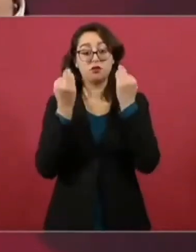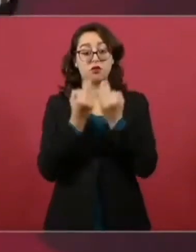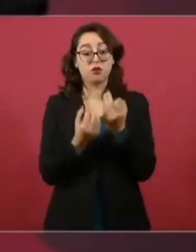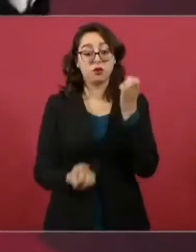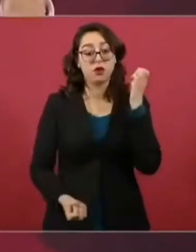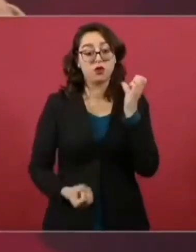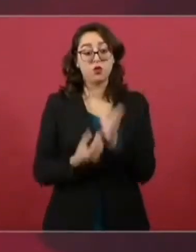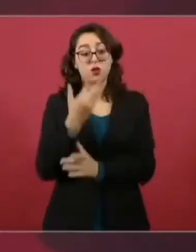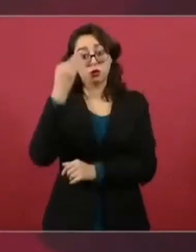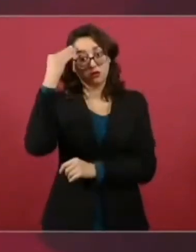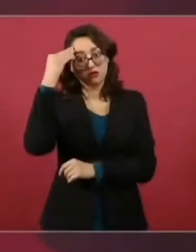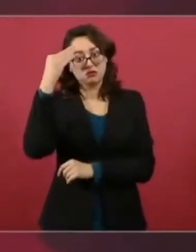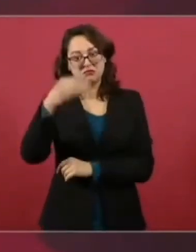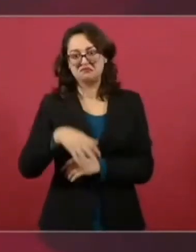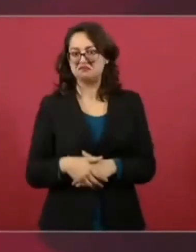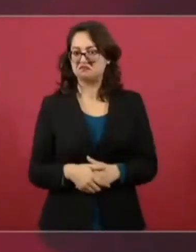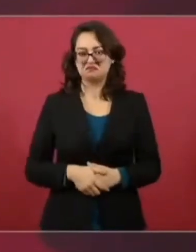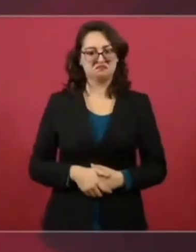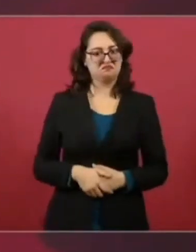siga en lo mismo